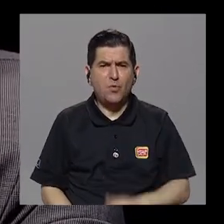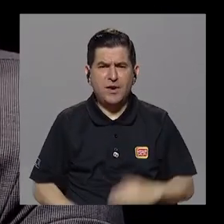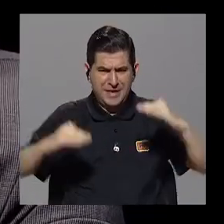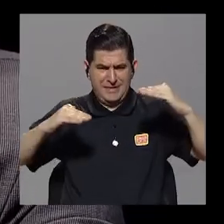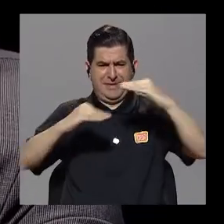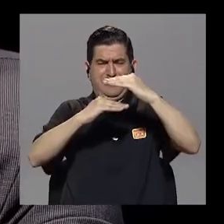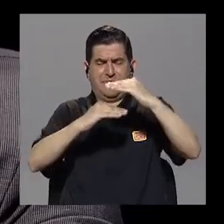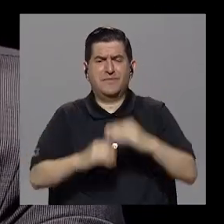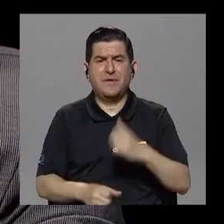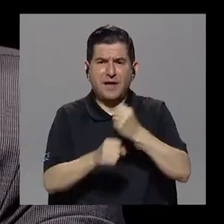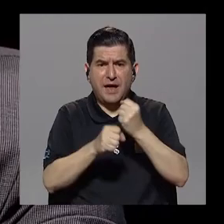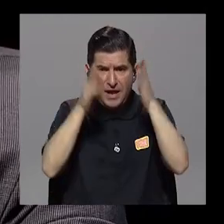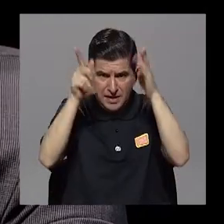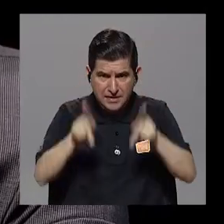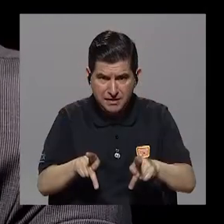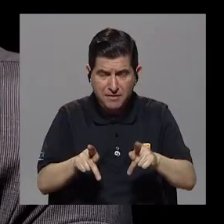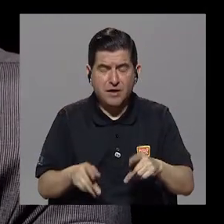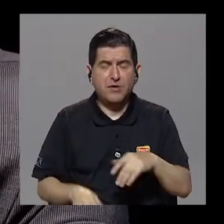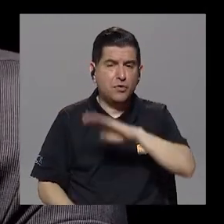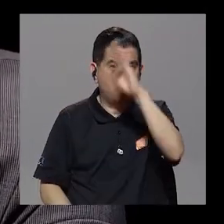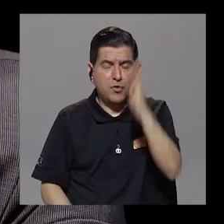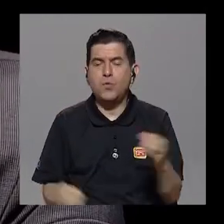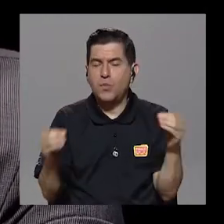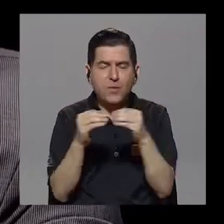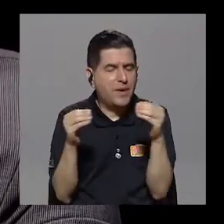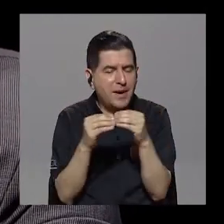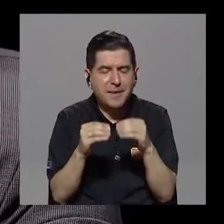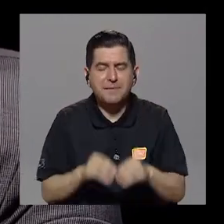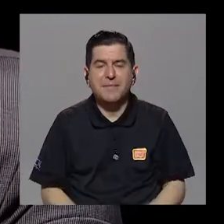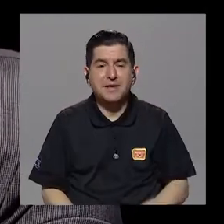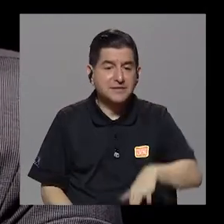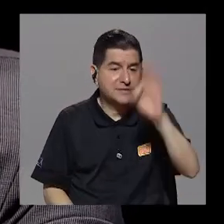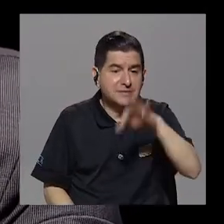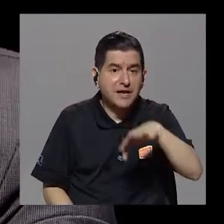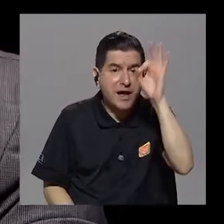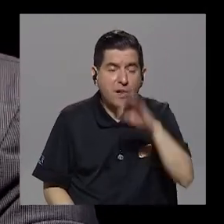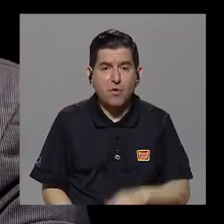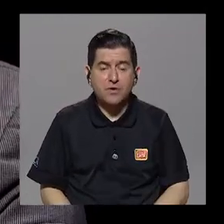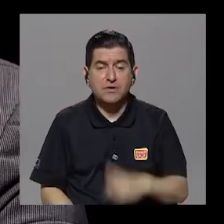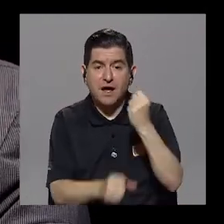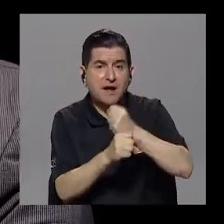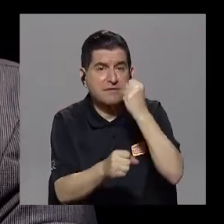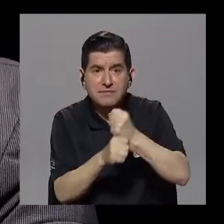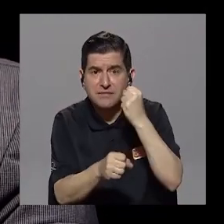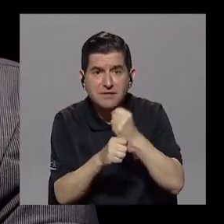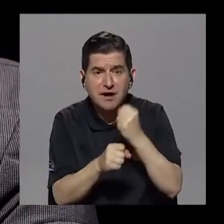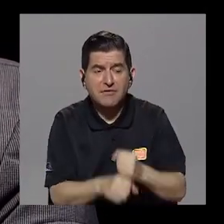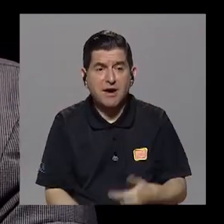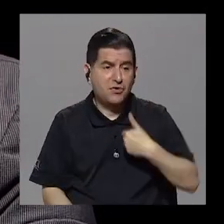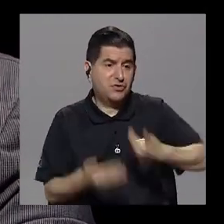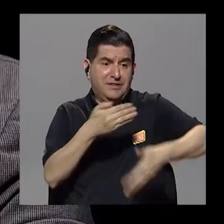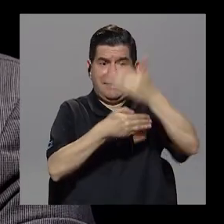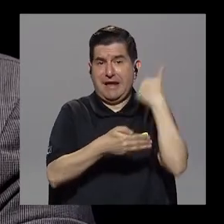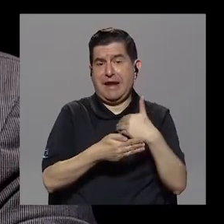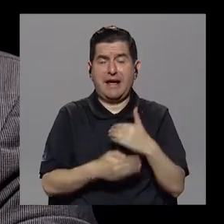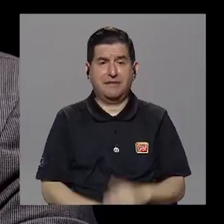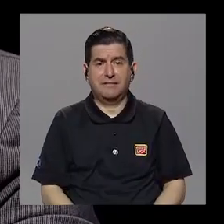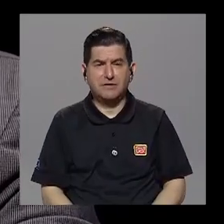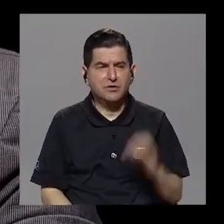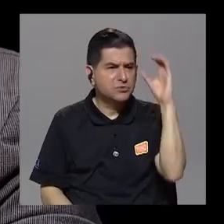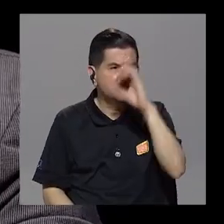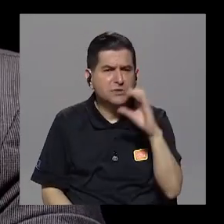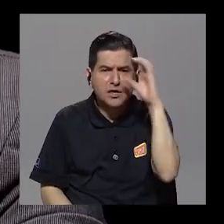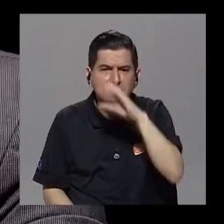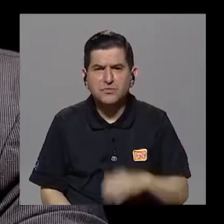en trabajadores que posiblemente nunca más podrán encontrar un empleo como el que tenían. Y entonces hay que